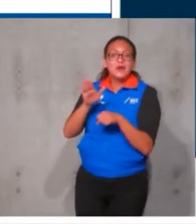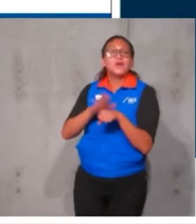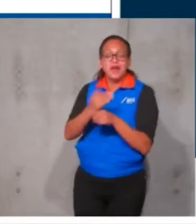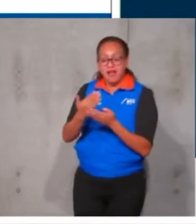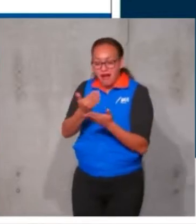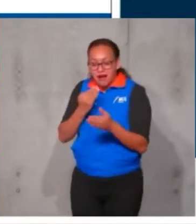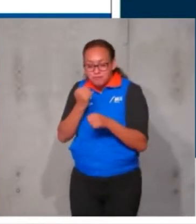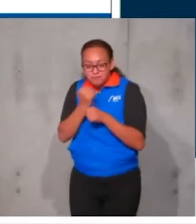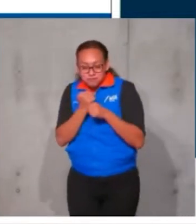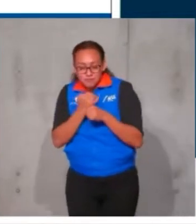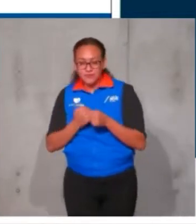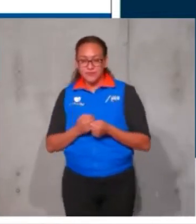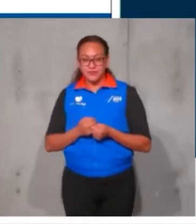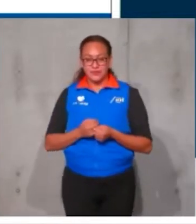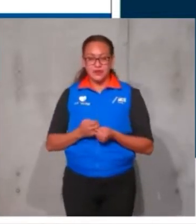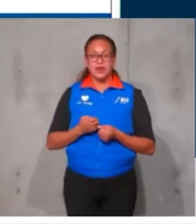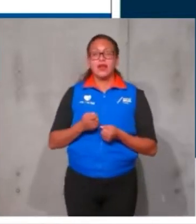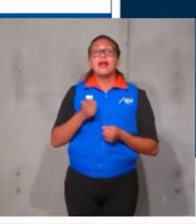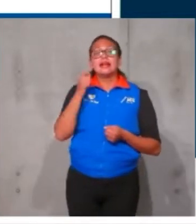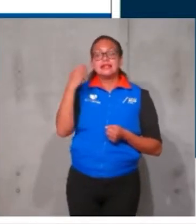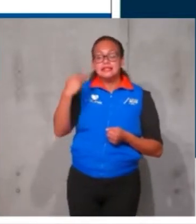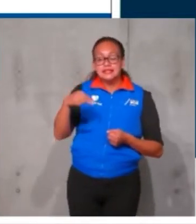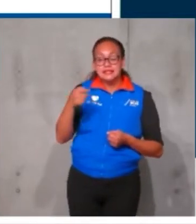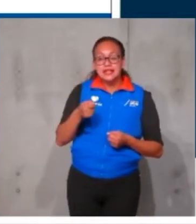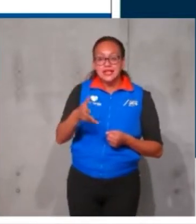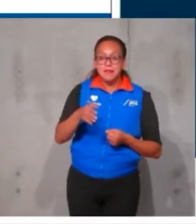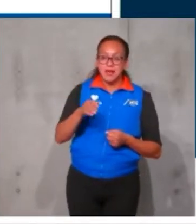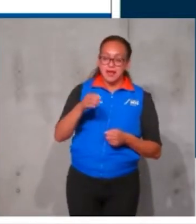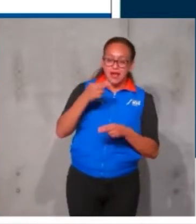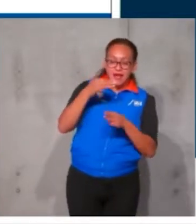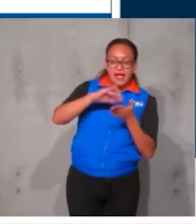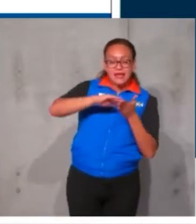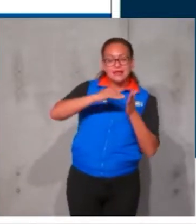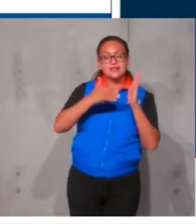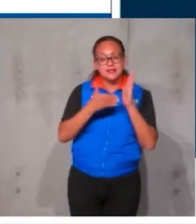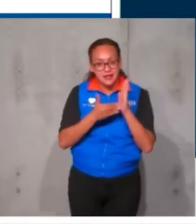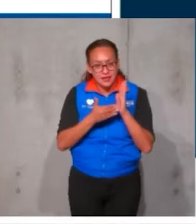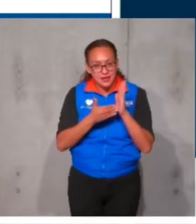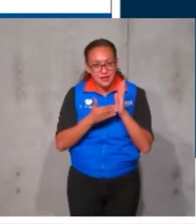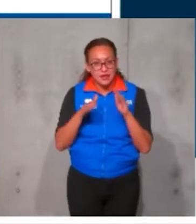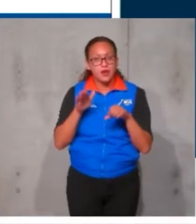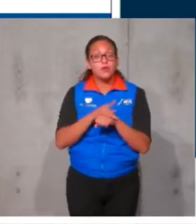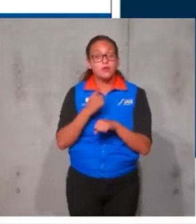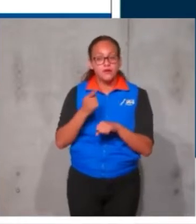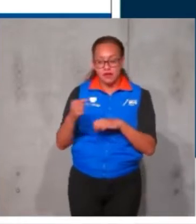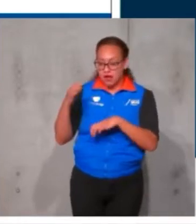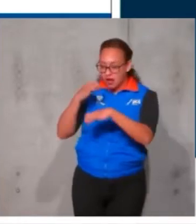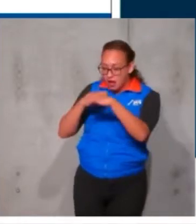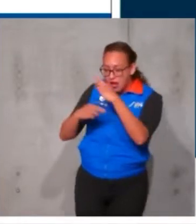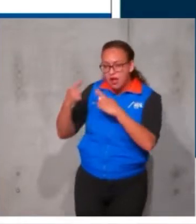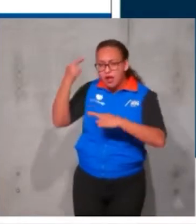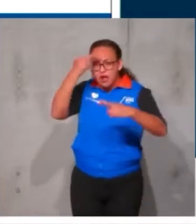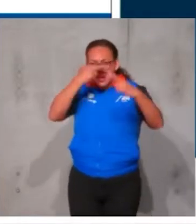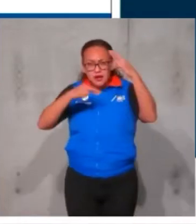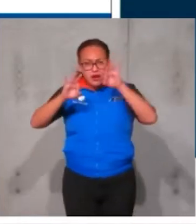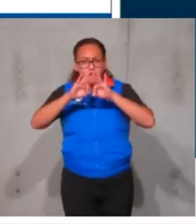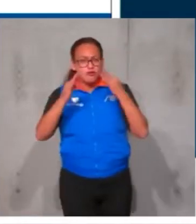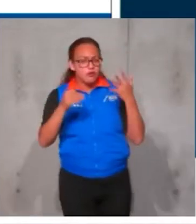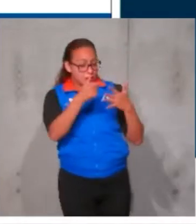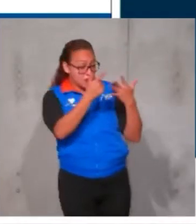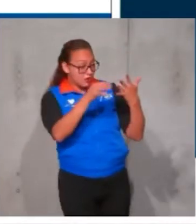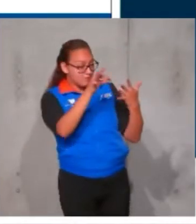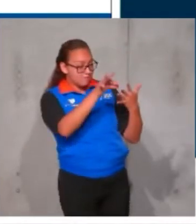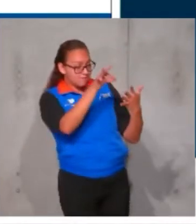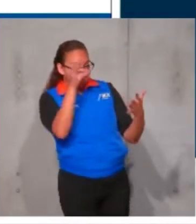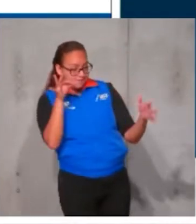como su mismo nombre lo dice, ¿no? Estratégico. O sea, vamos a poder desarrollar o proponer estrategias y